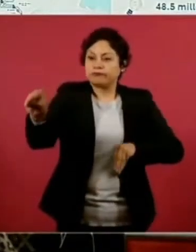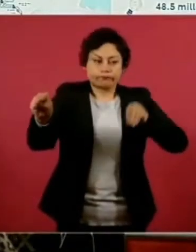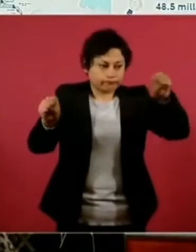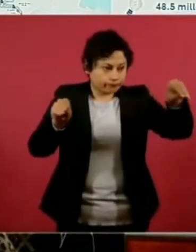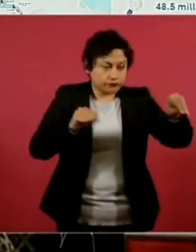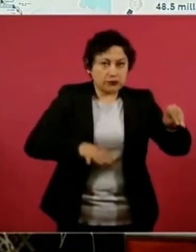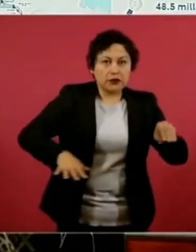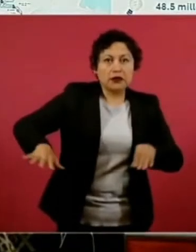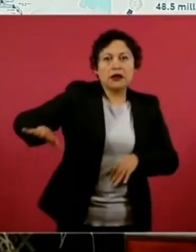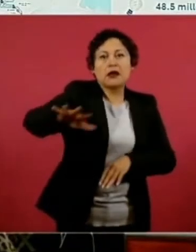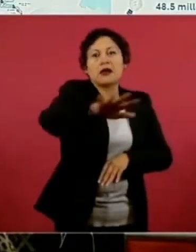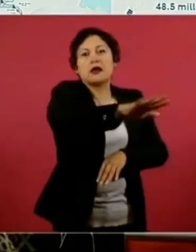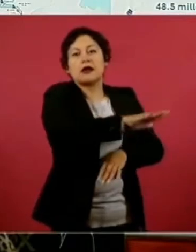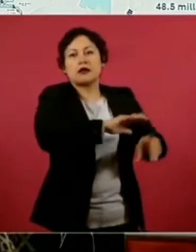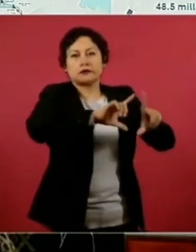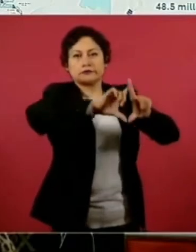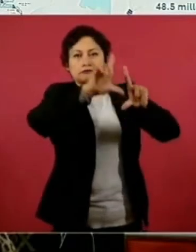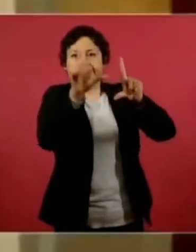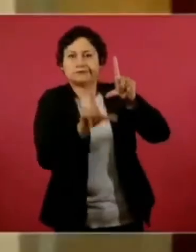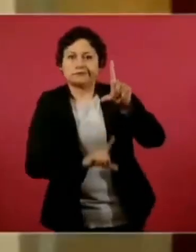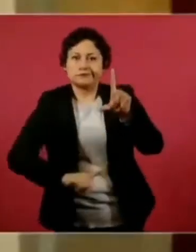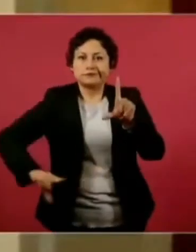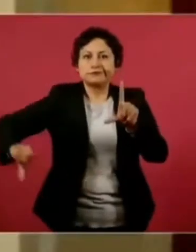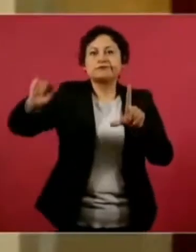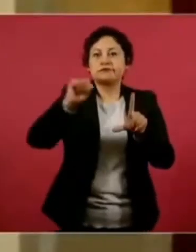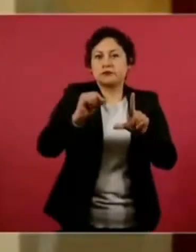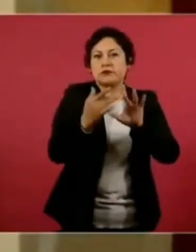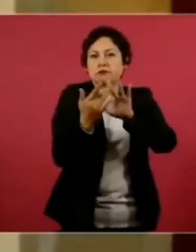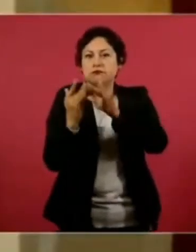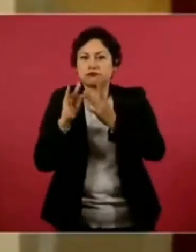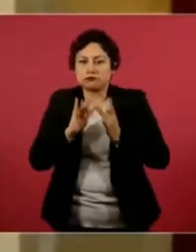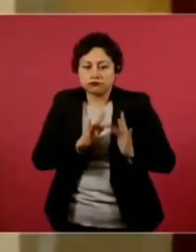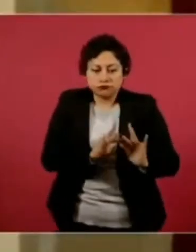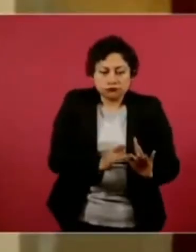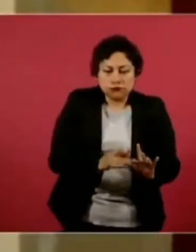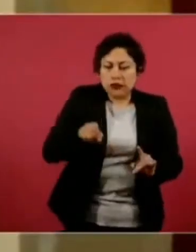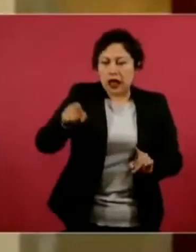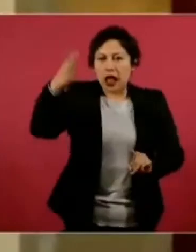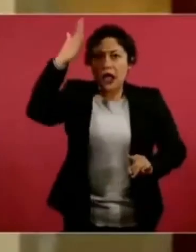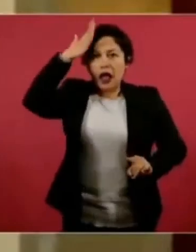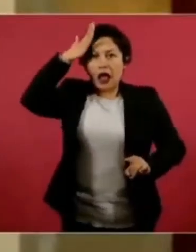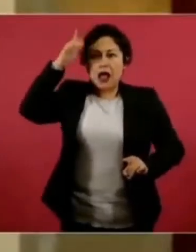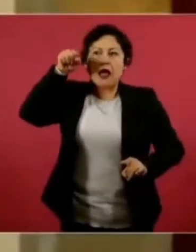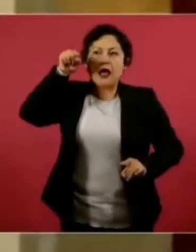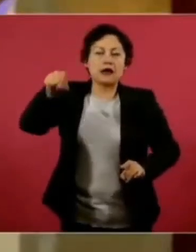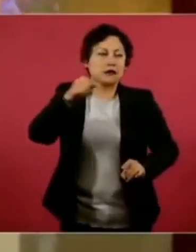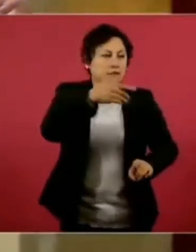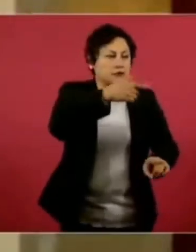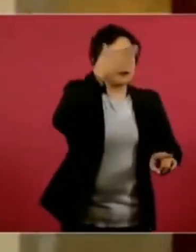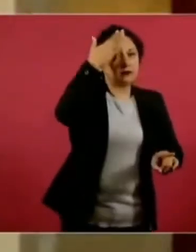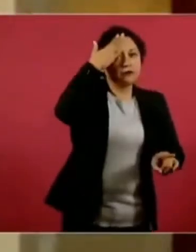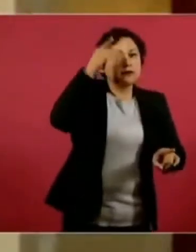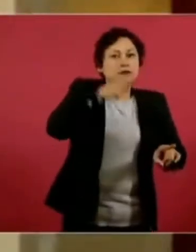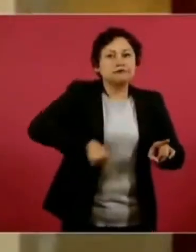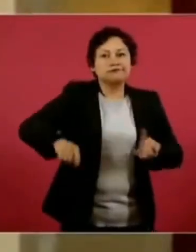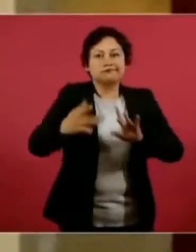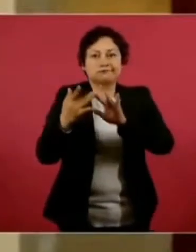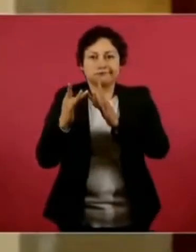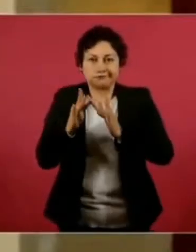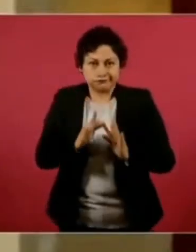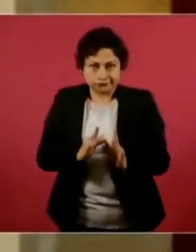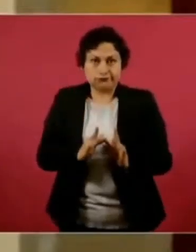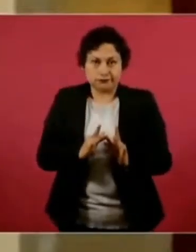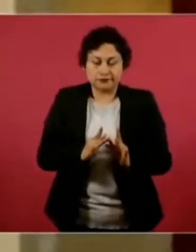podemos hacer la penetración de todas nuestras centrales generadoras. pero la fortaleza del sistema eléctrico